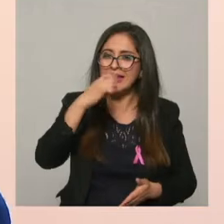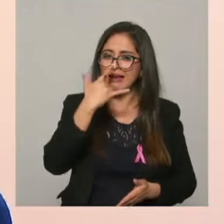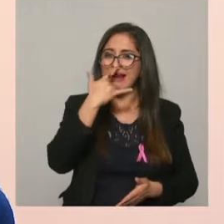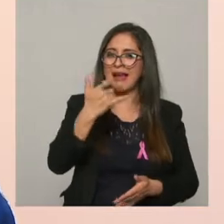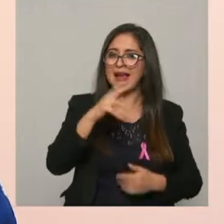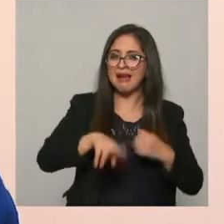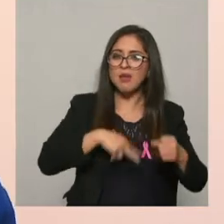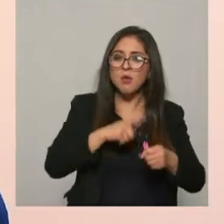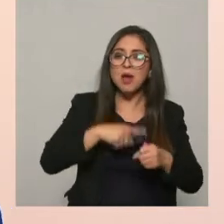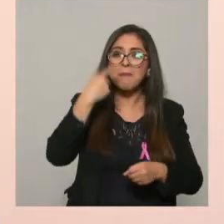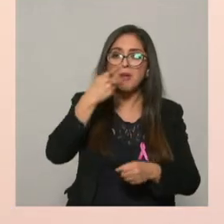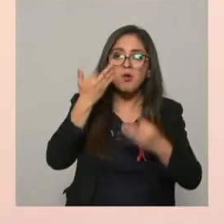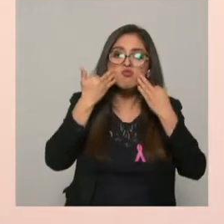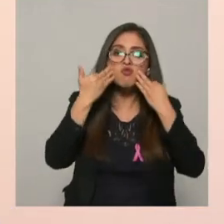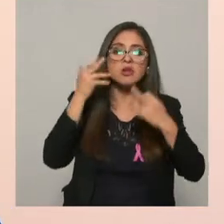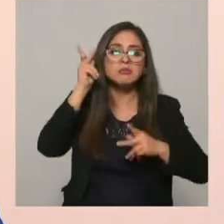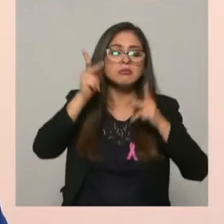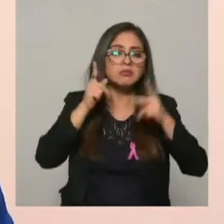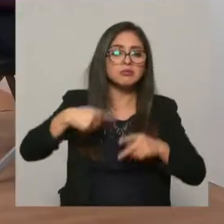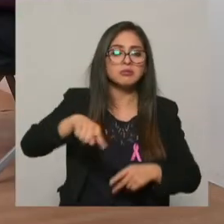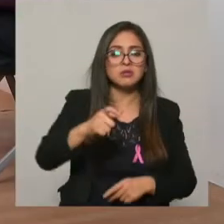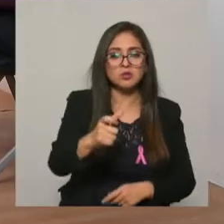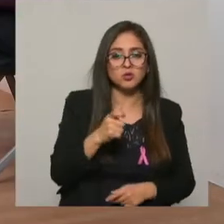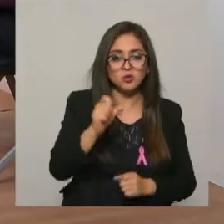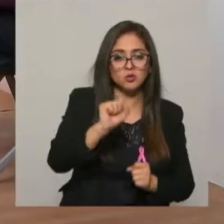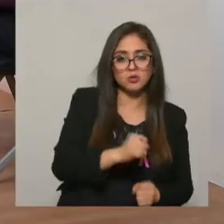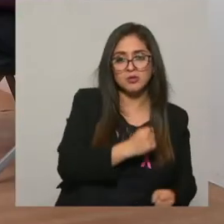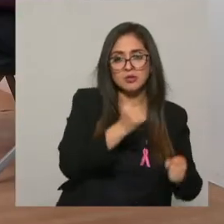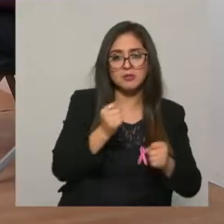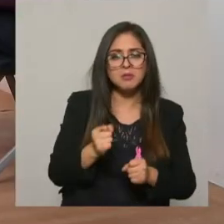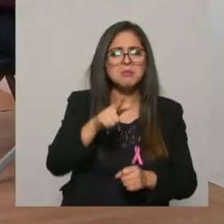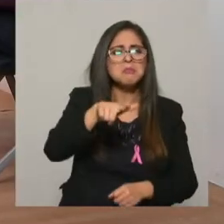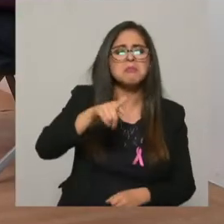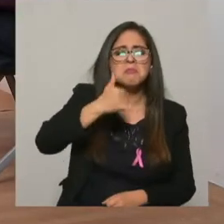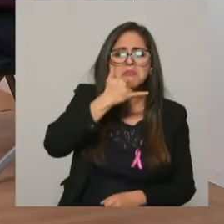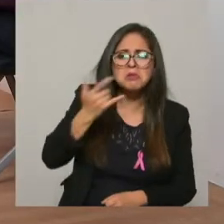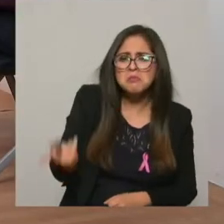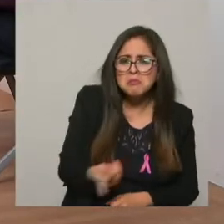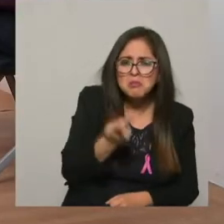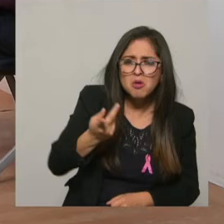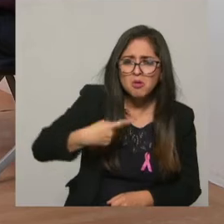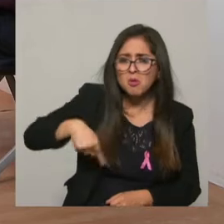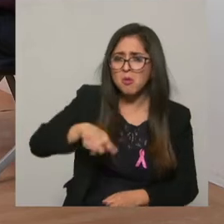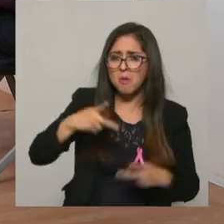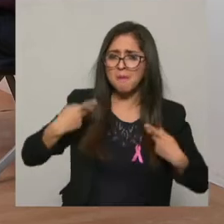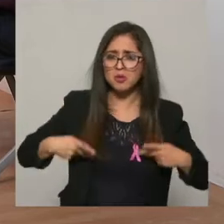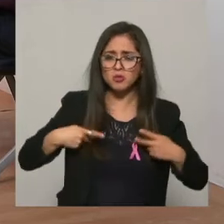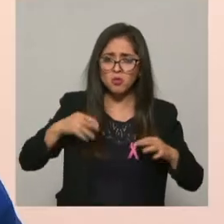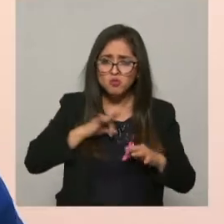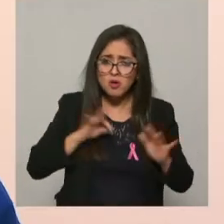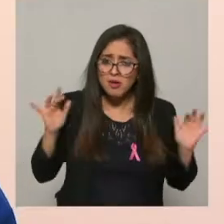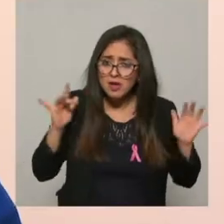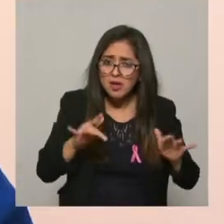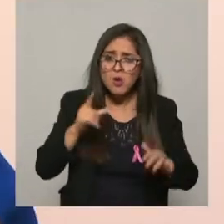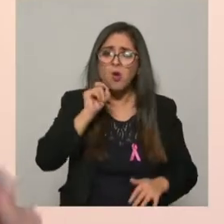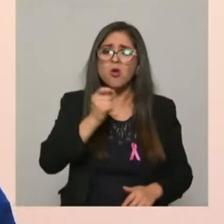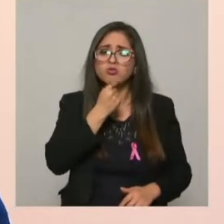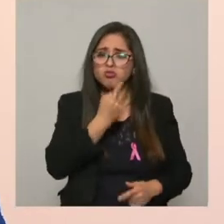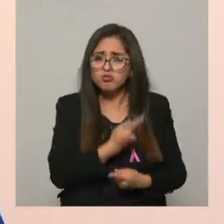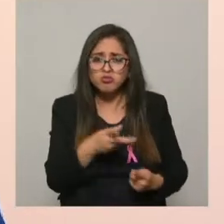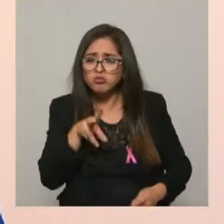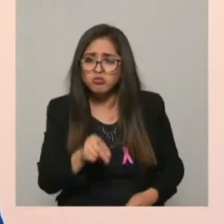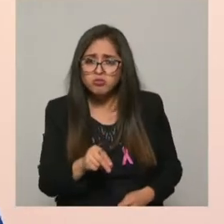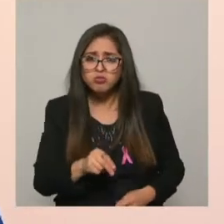visitar Xochimilco. ¿Y es para todo público o niños pequeños no? Pues se recomienda que sea para mayores de edad, Ajá. porque